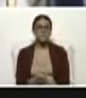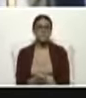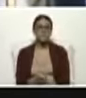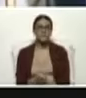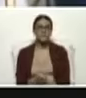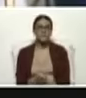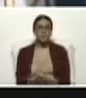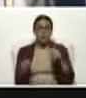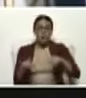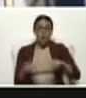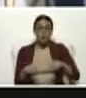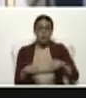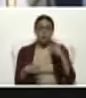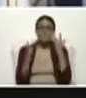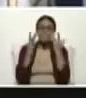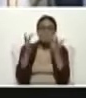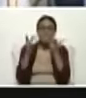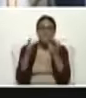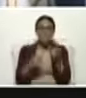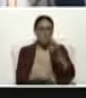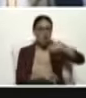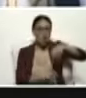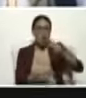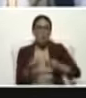Hoy hemos visto su carácter.